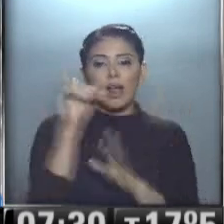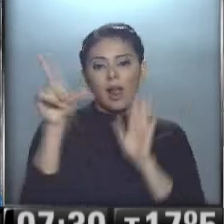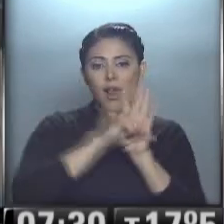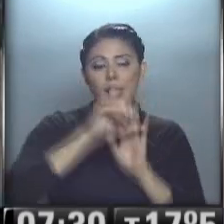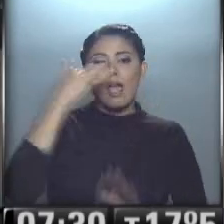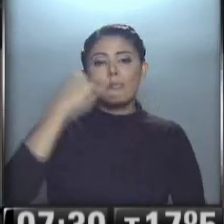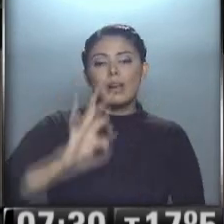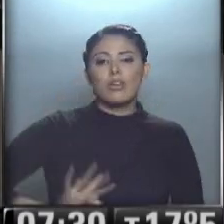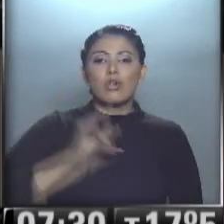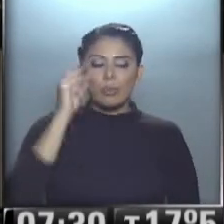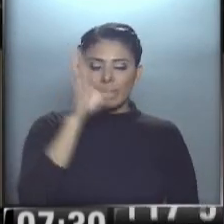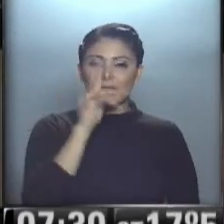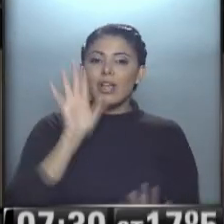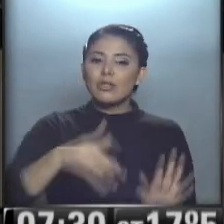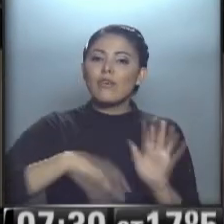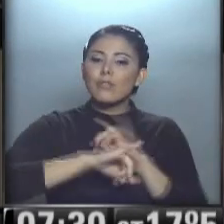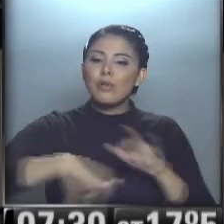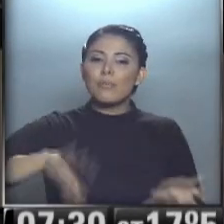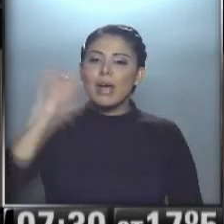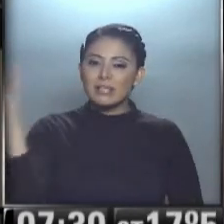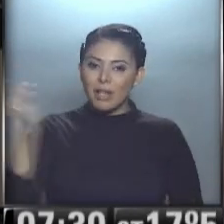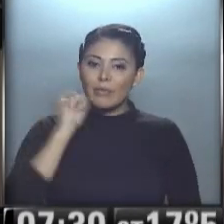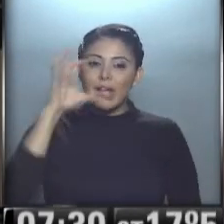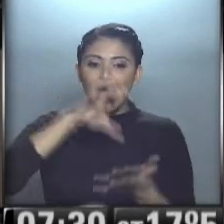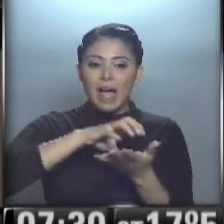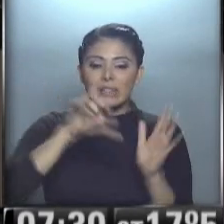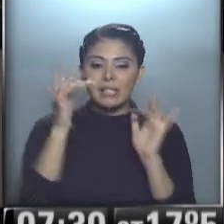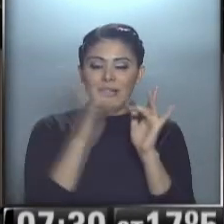en marzo de 2014. Es lo que destaca esta mañana la agencia de noticias Telam.